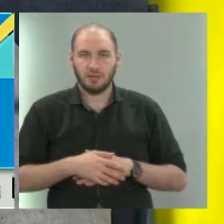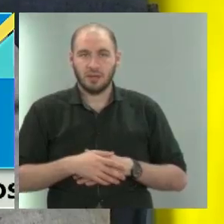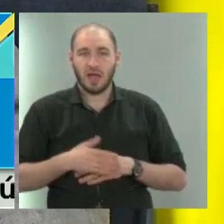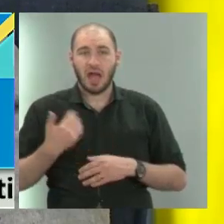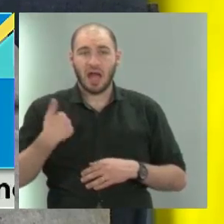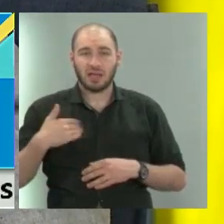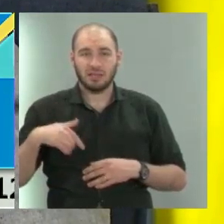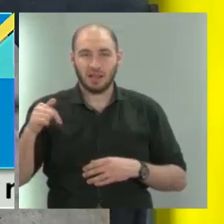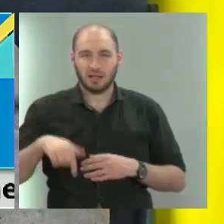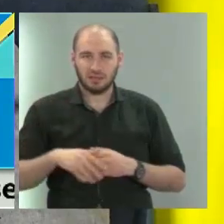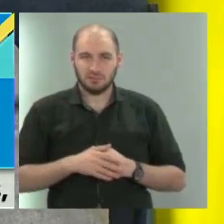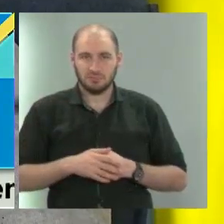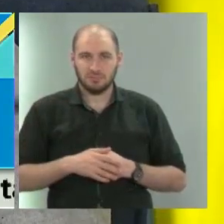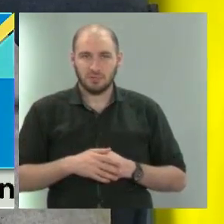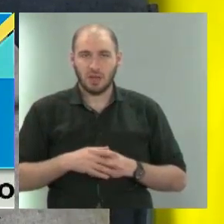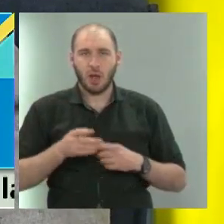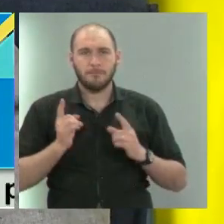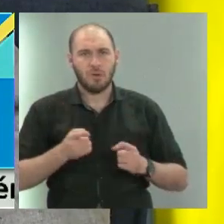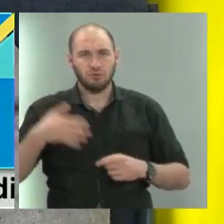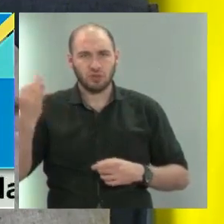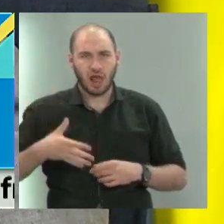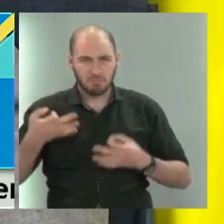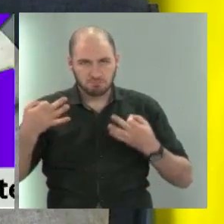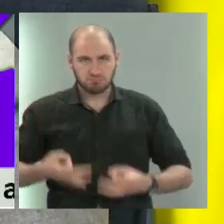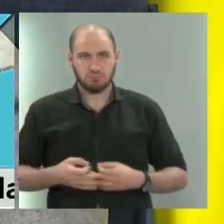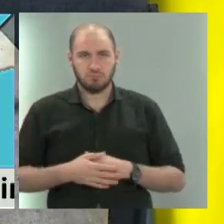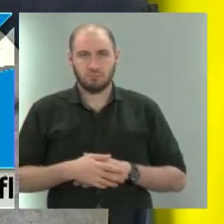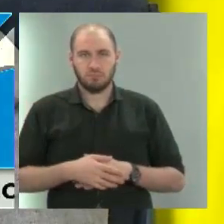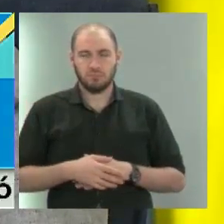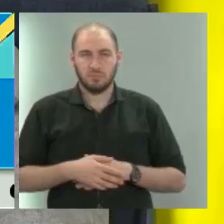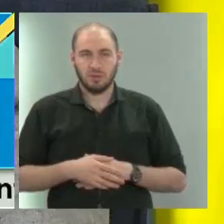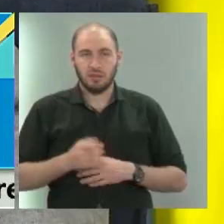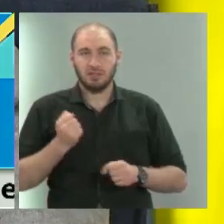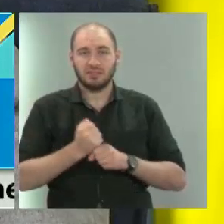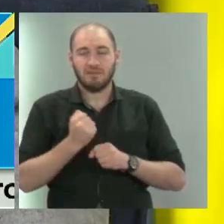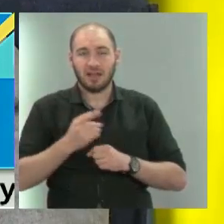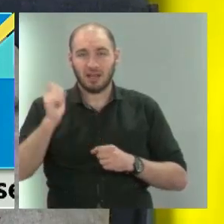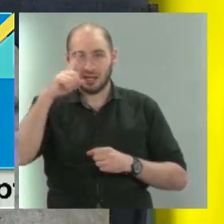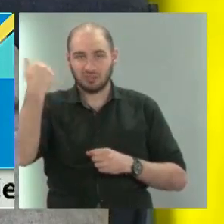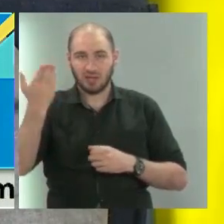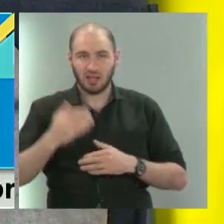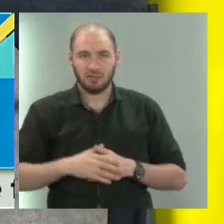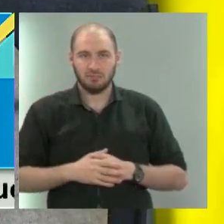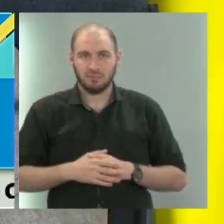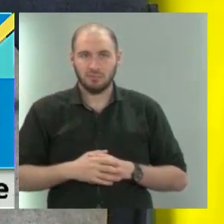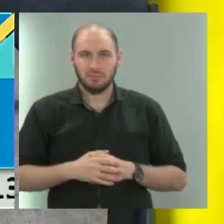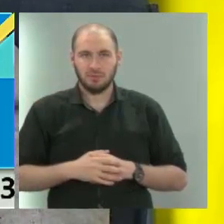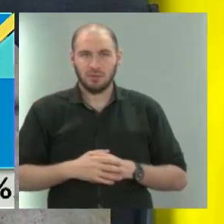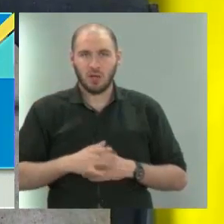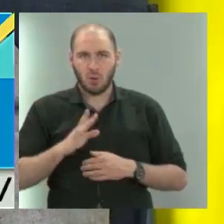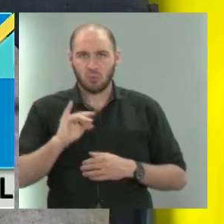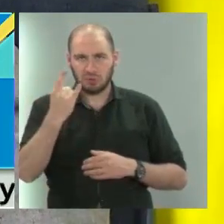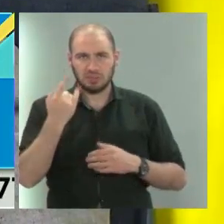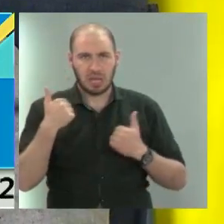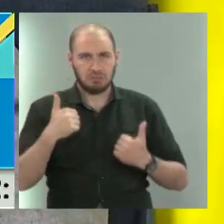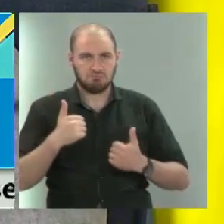Argentina tenemos muy buenos profesionales que están trabajando en el exterior. Tenemos muy buenas